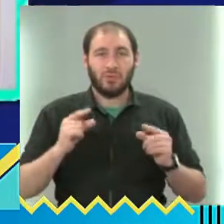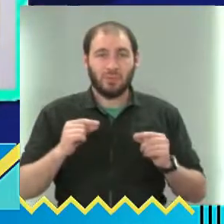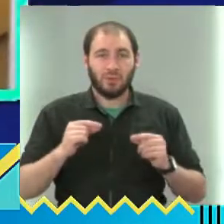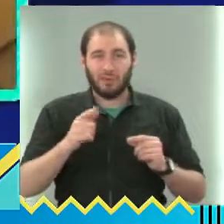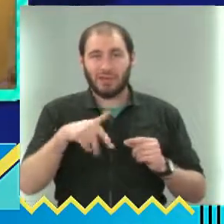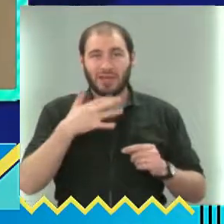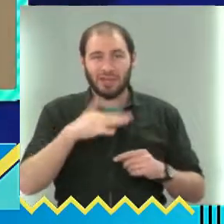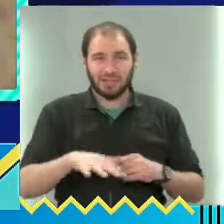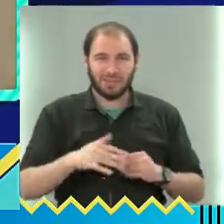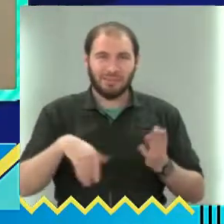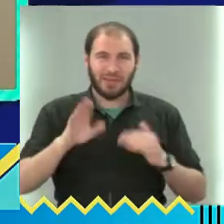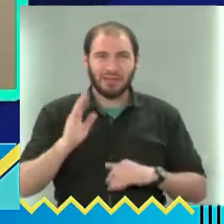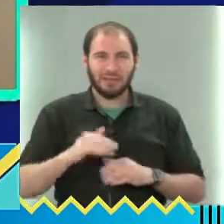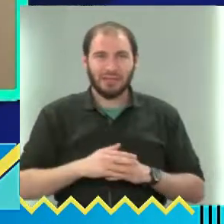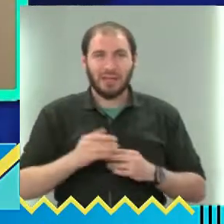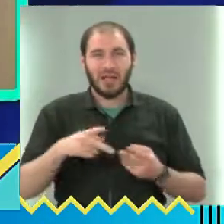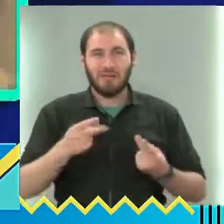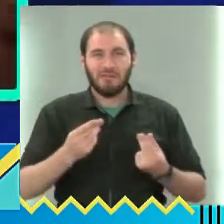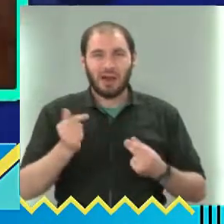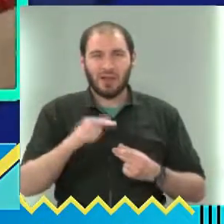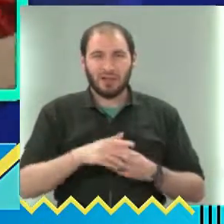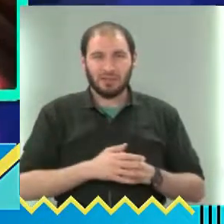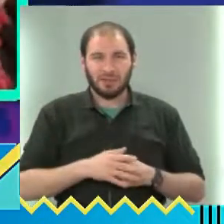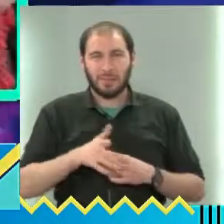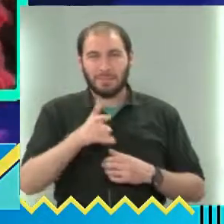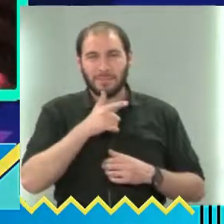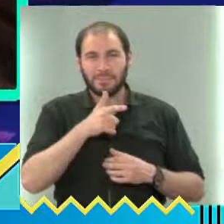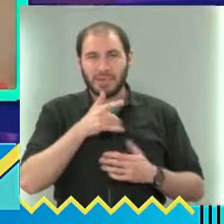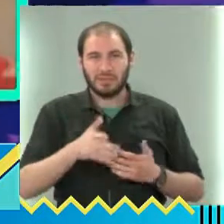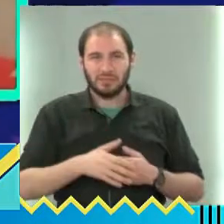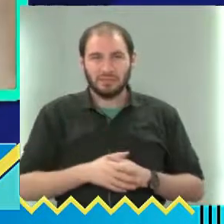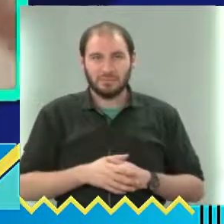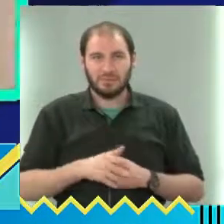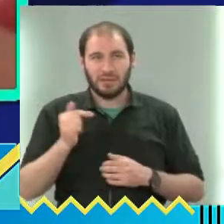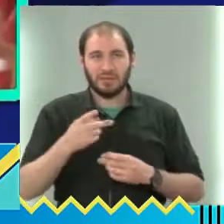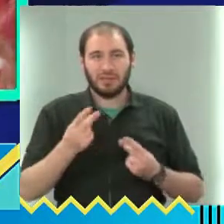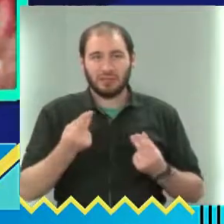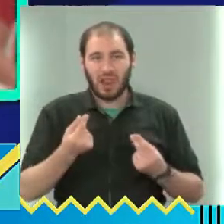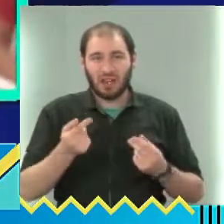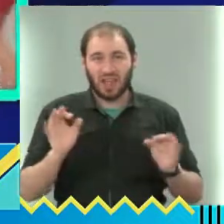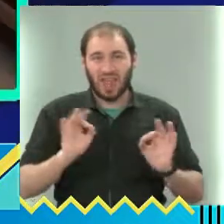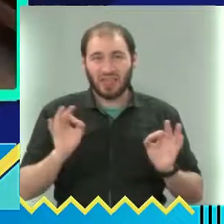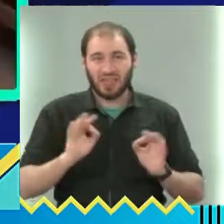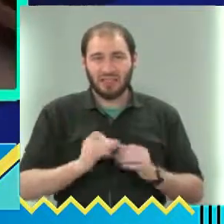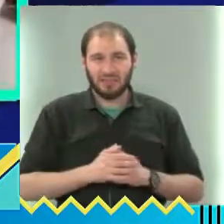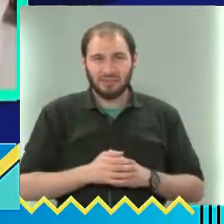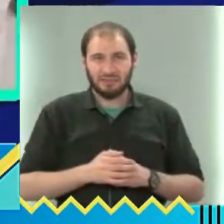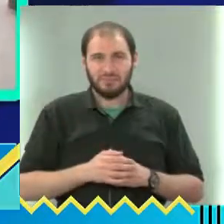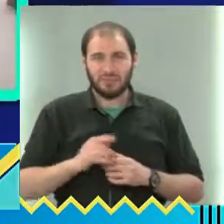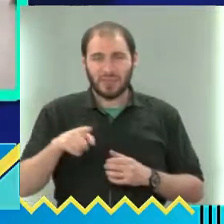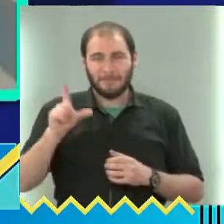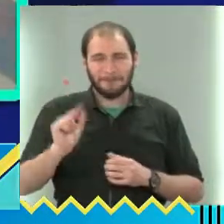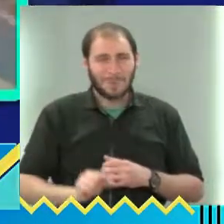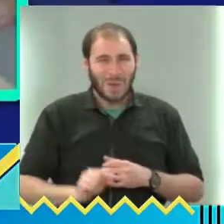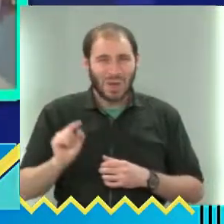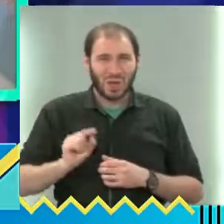ustedes entenderán más de estos valores que teóricamente no nos salió ni un cuarto de lo que salía.